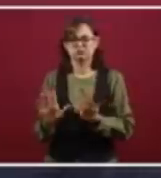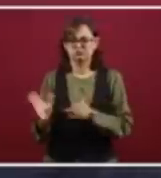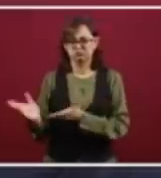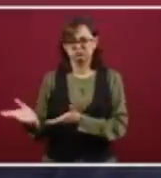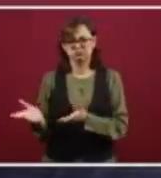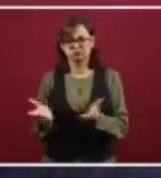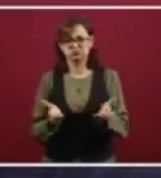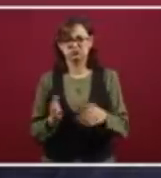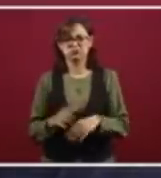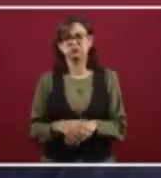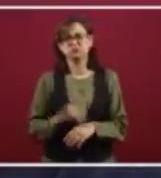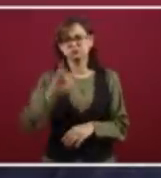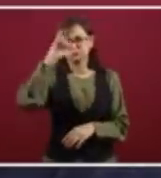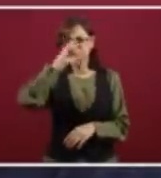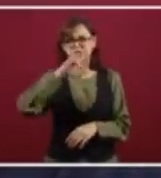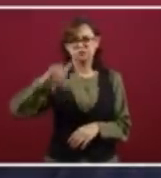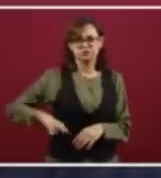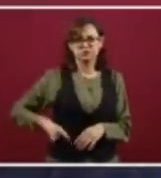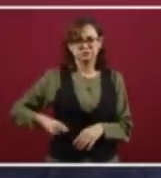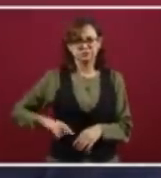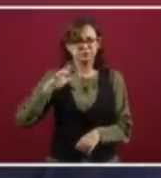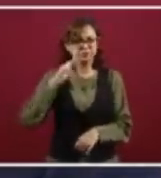la jefa de gobierno.